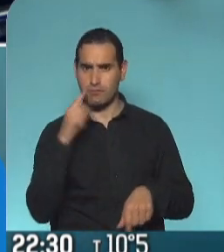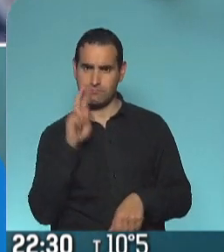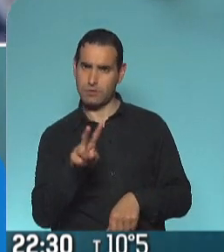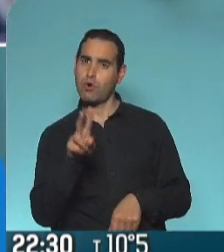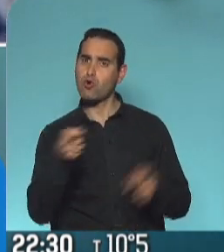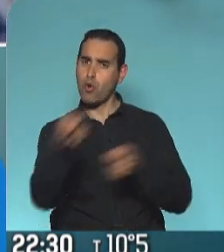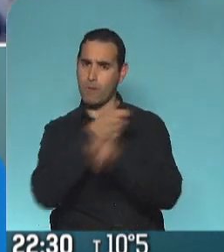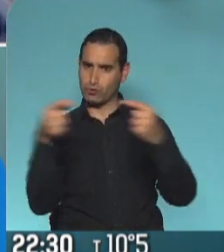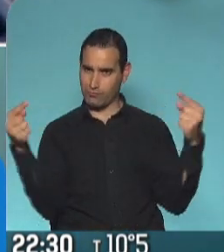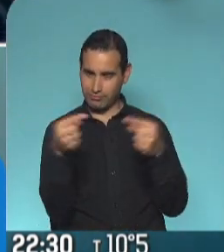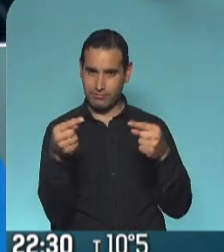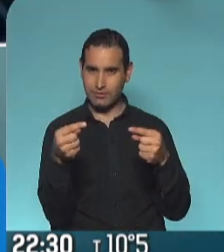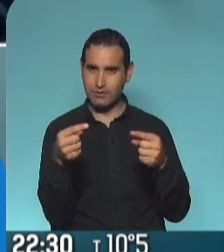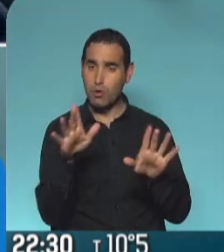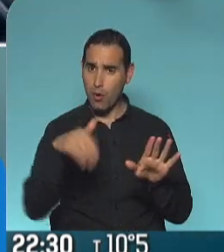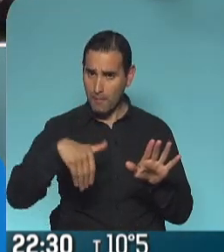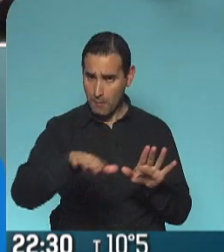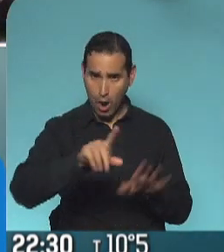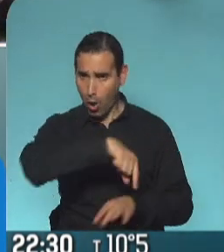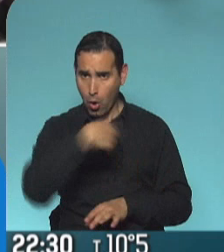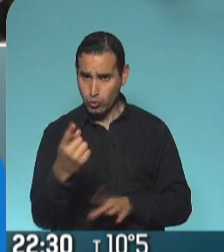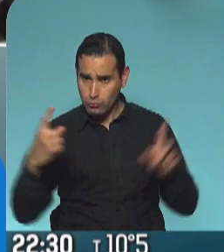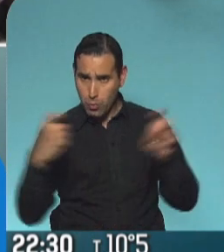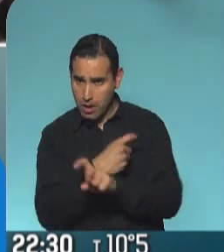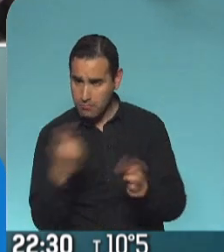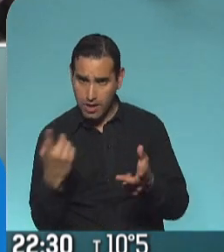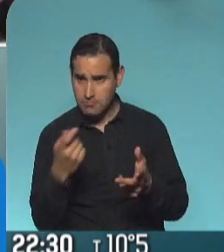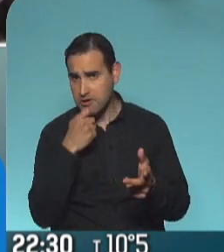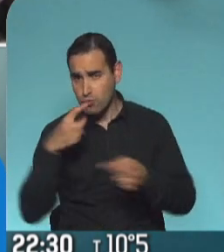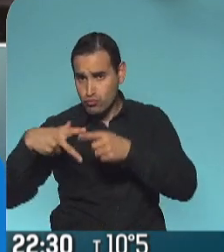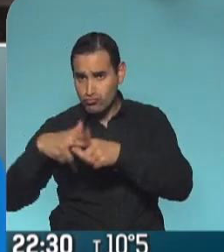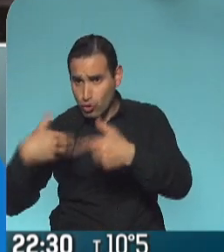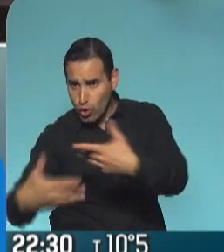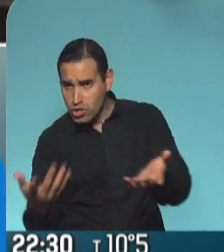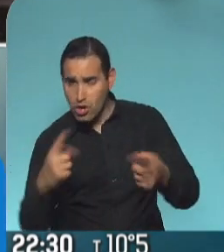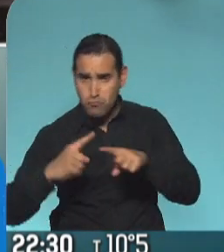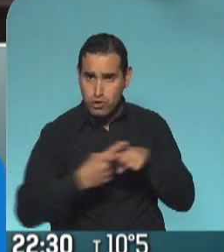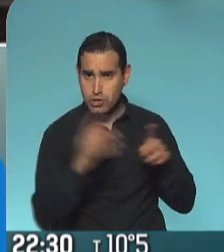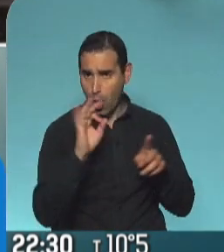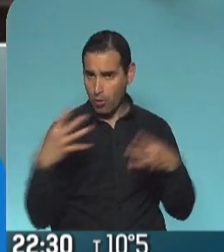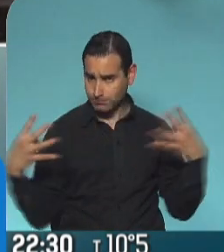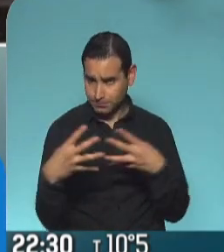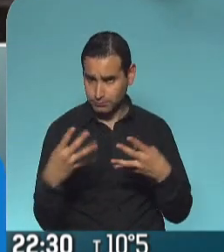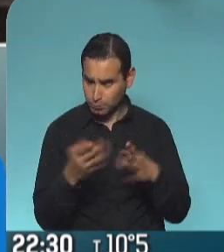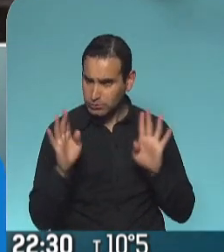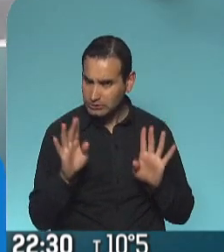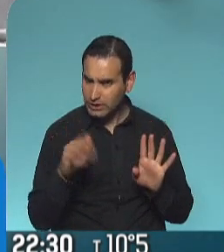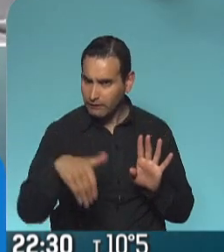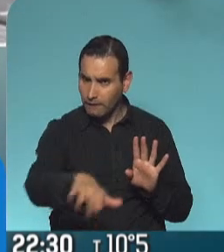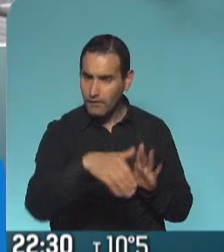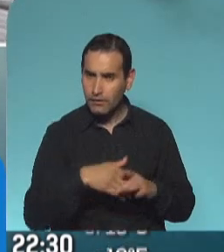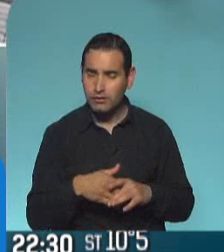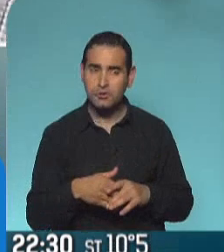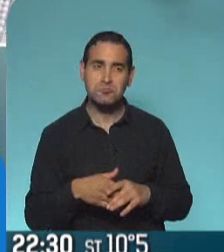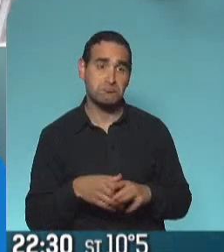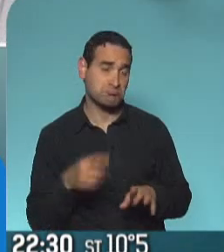la dimensión comercial. ¿Va a emerger después otra dimensión tecnológica, política y quizás militar? ¿Cómo es eso? ¿Cómo se encadena eso?